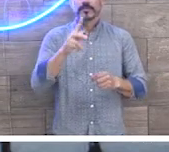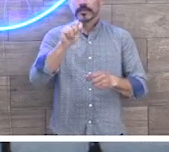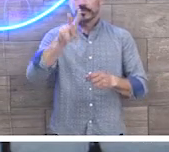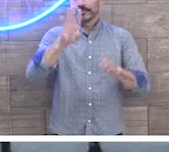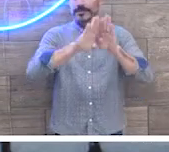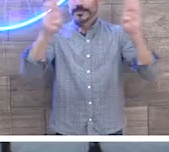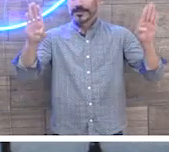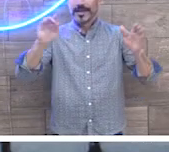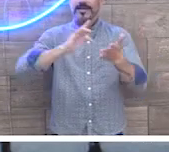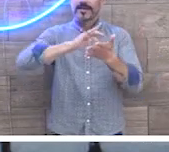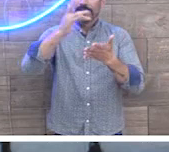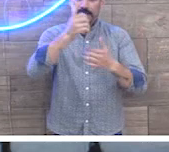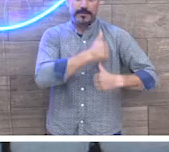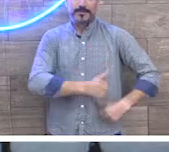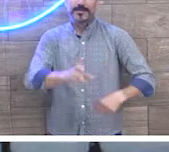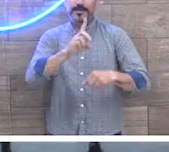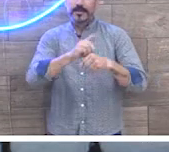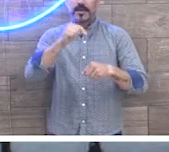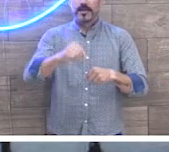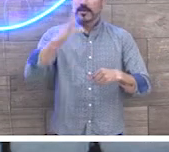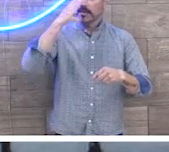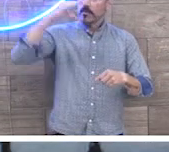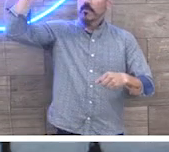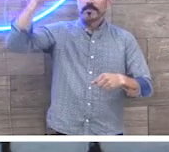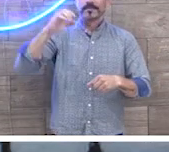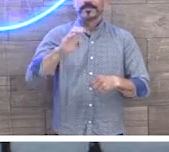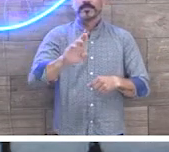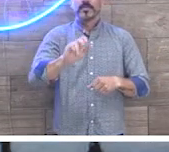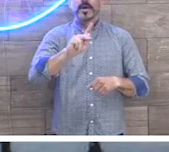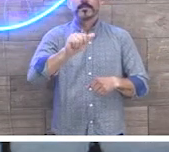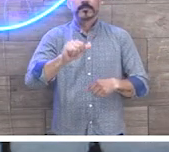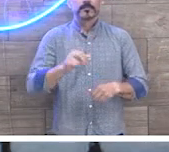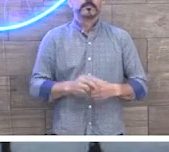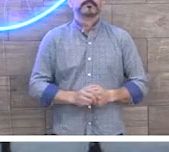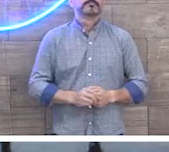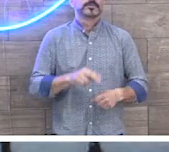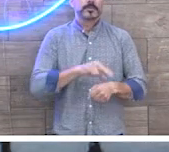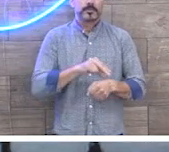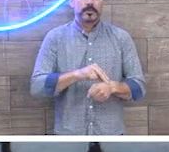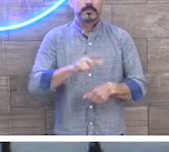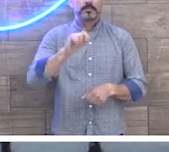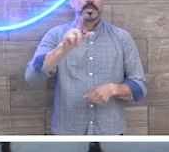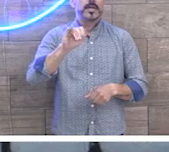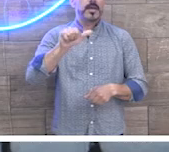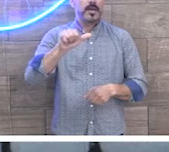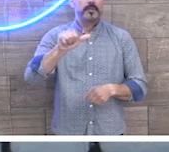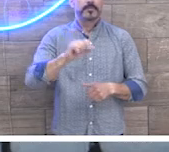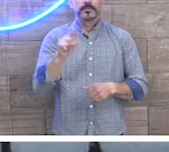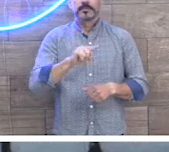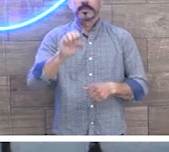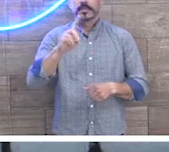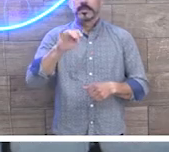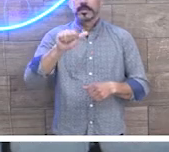queremos agradecer a las autoridades de nuestra institución, a la rectora, la doctora Lilia Cerillo, al doctor Ricardo Cartas,